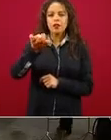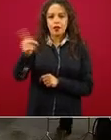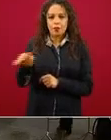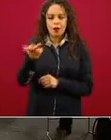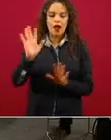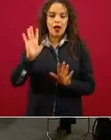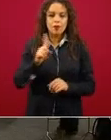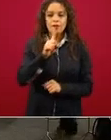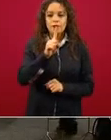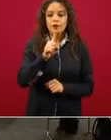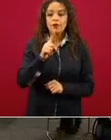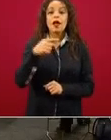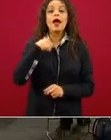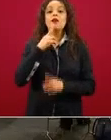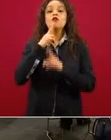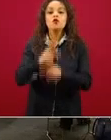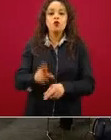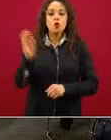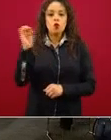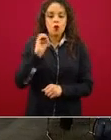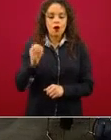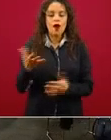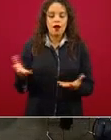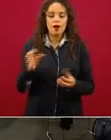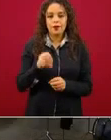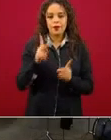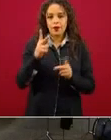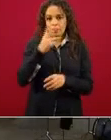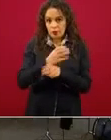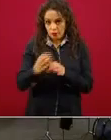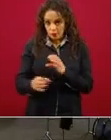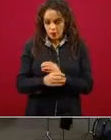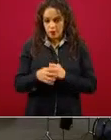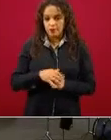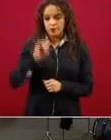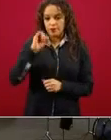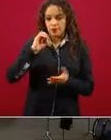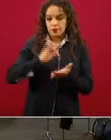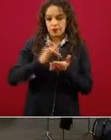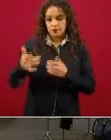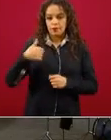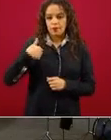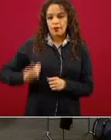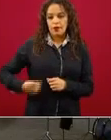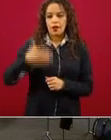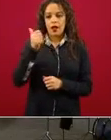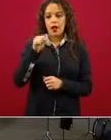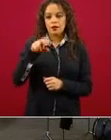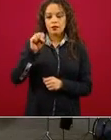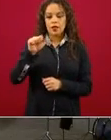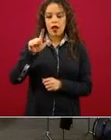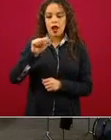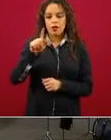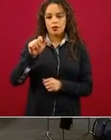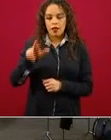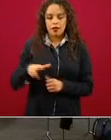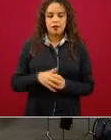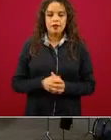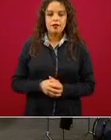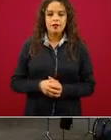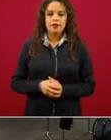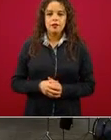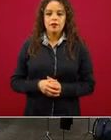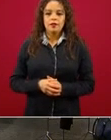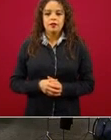Quedó pendiente mi respuesta a 2 inquietudes. Sí, gracias, doctor. Hans Salazar, ZMG Noticias. Sí, quedó nada más pendiente porque